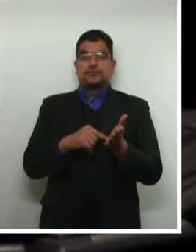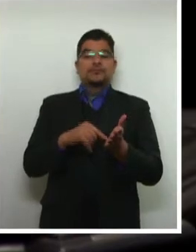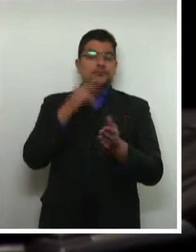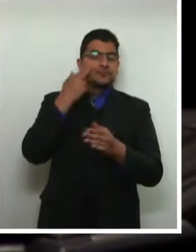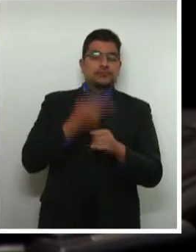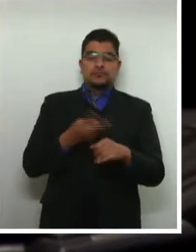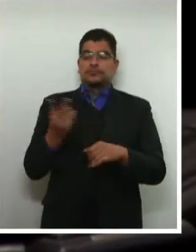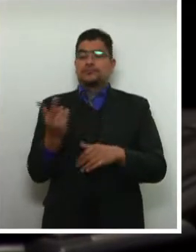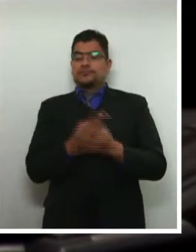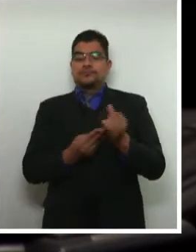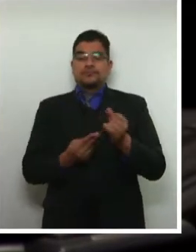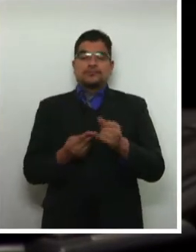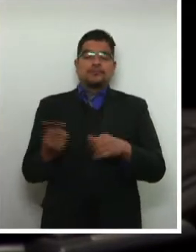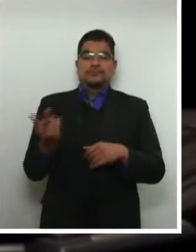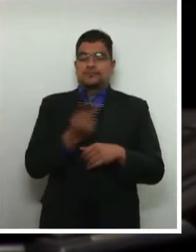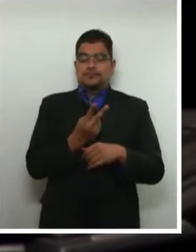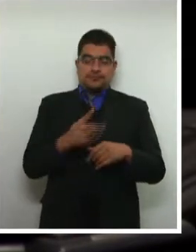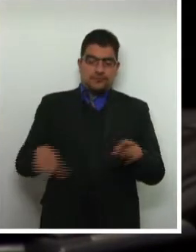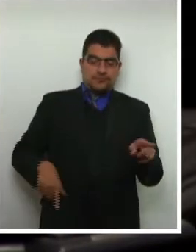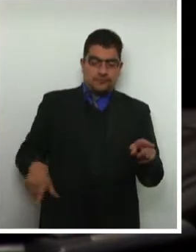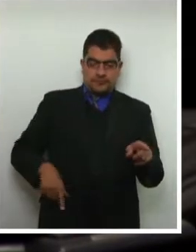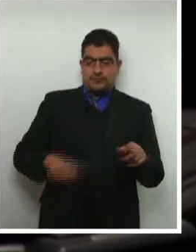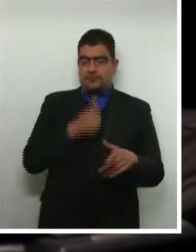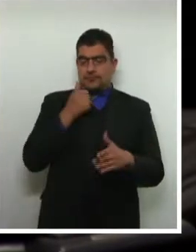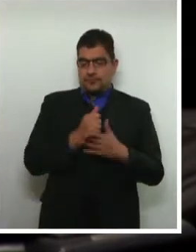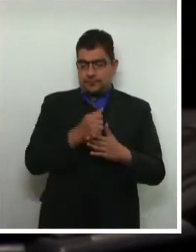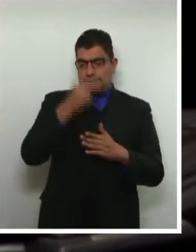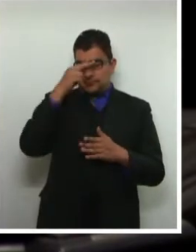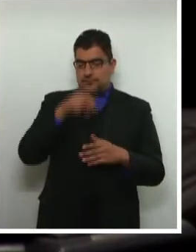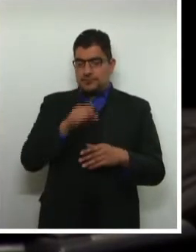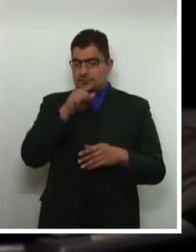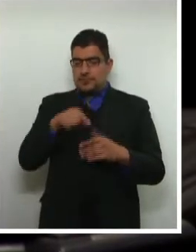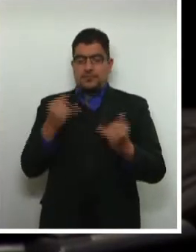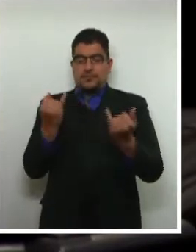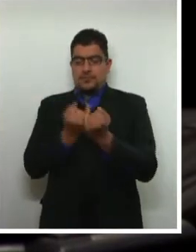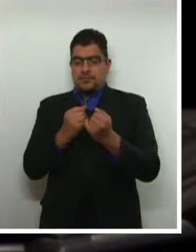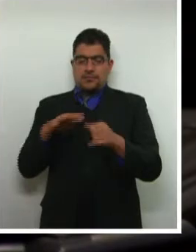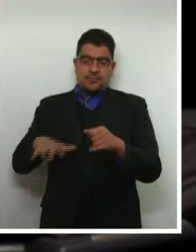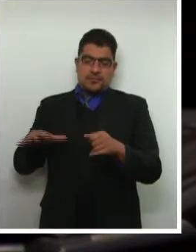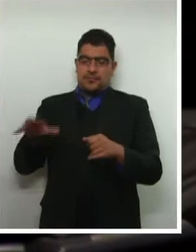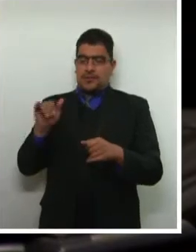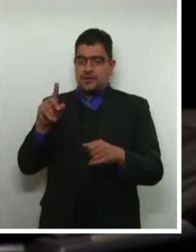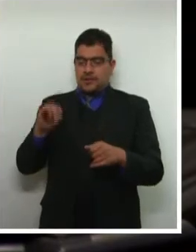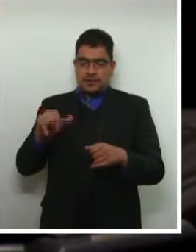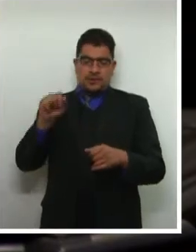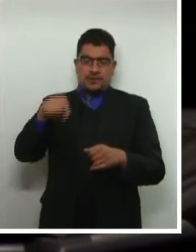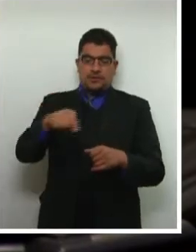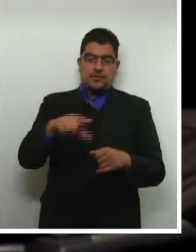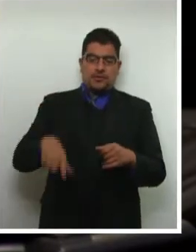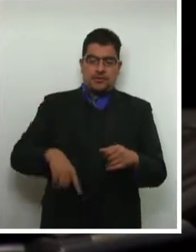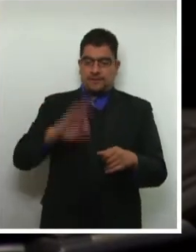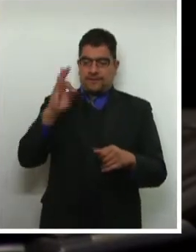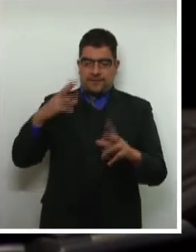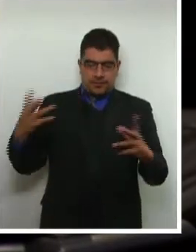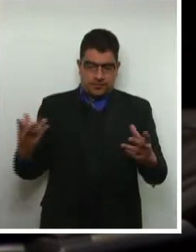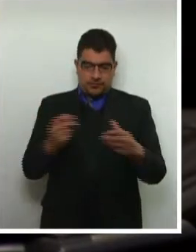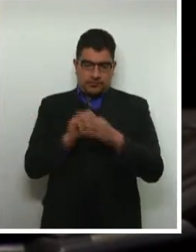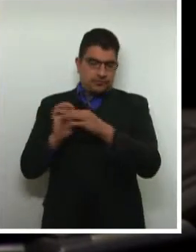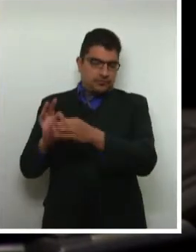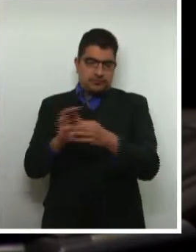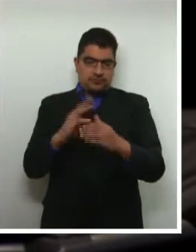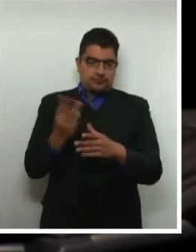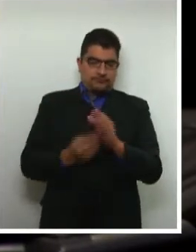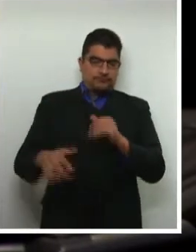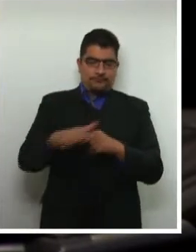corresponsabilidad o coordinación entre el gobierno de la ciudad, las alcaldías y el gobierno federal para tareas